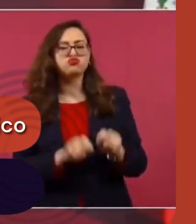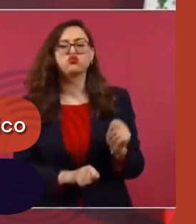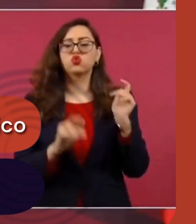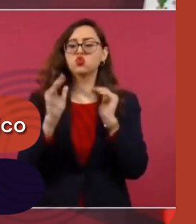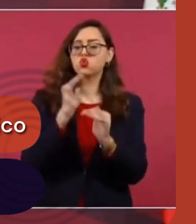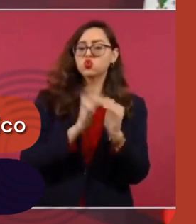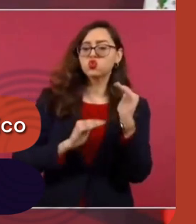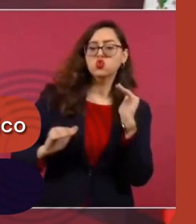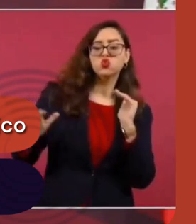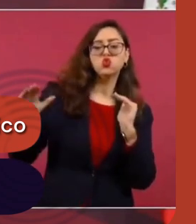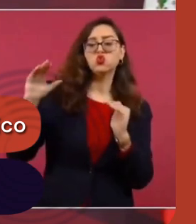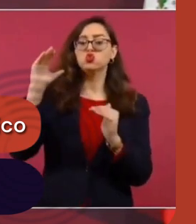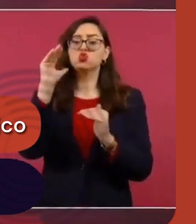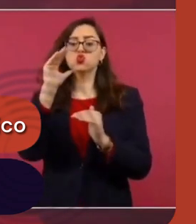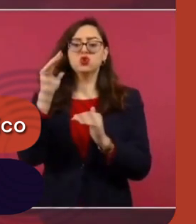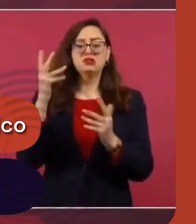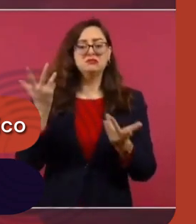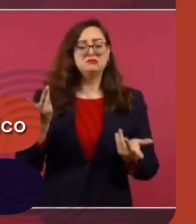son sinónimo